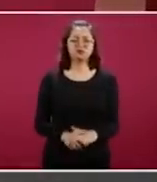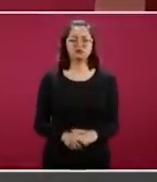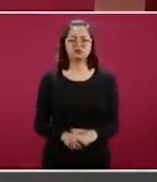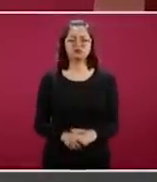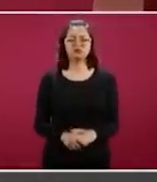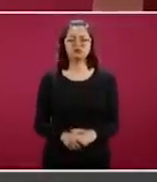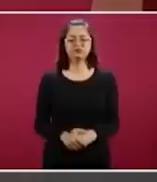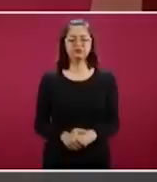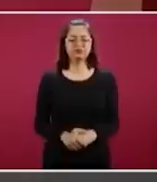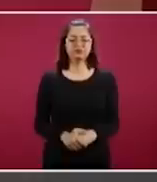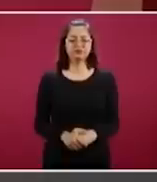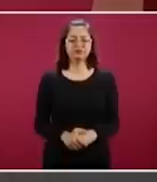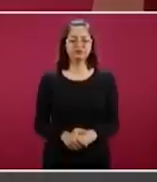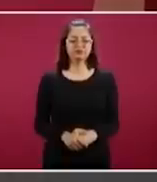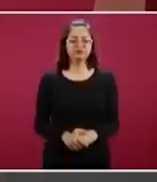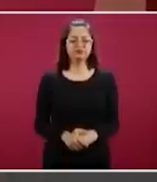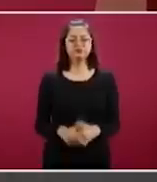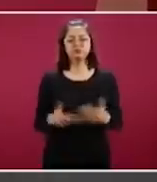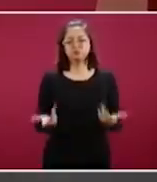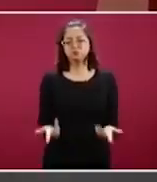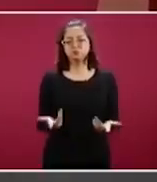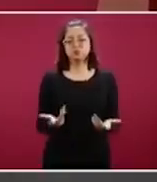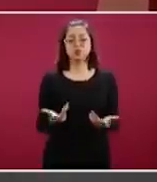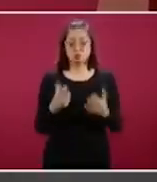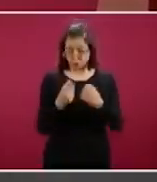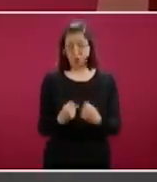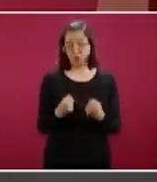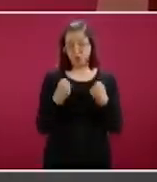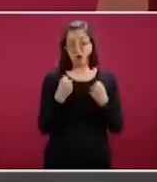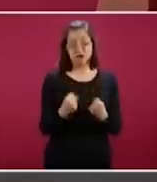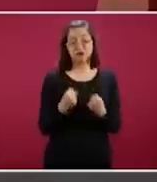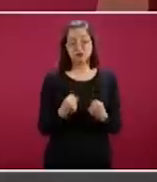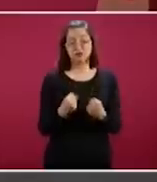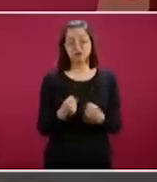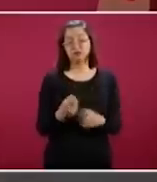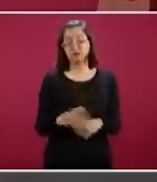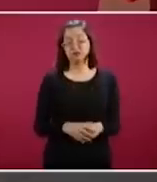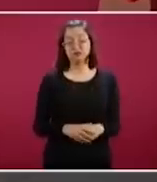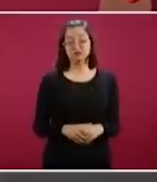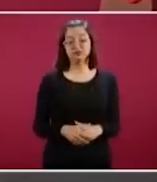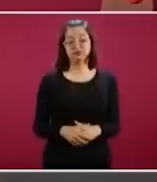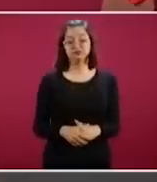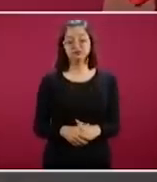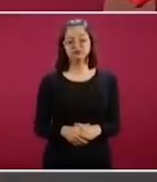y es una fuerza muy poderosa.